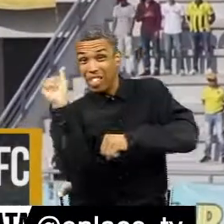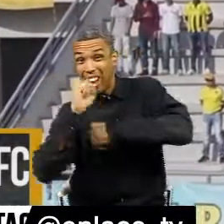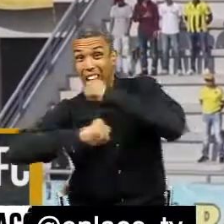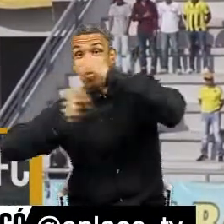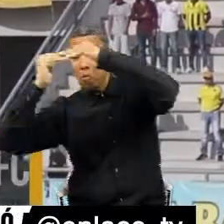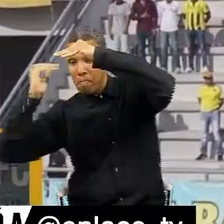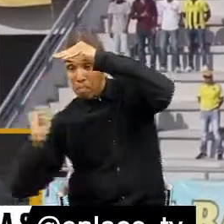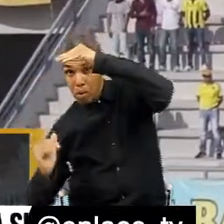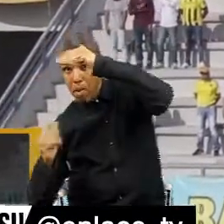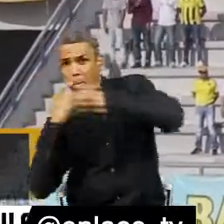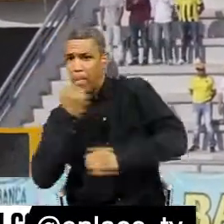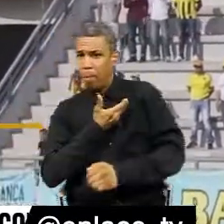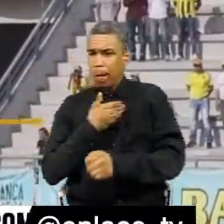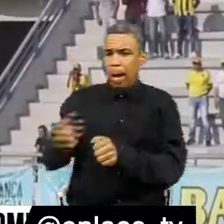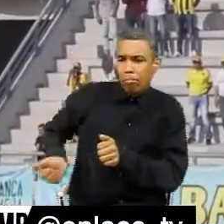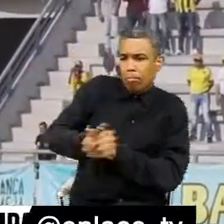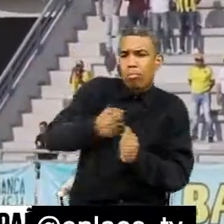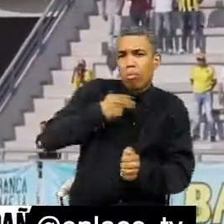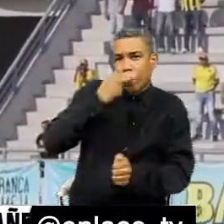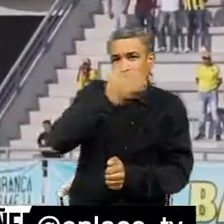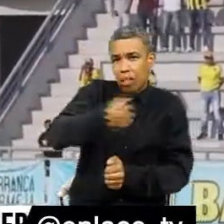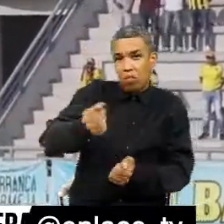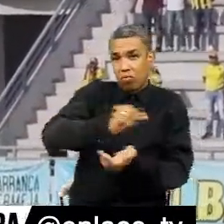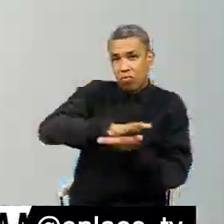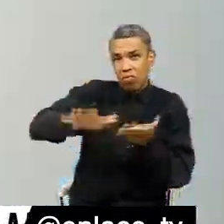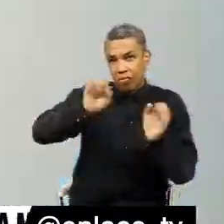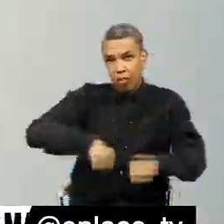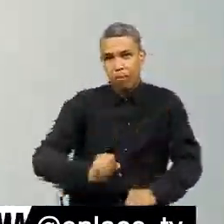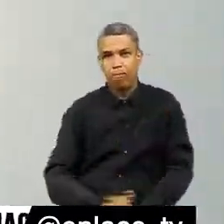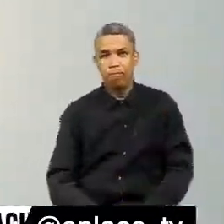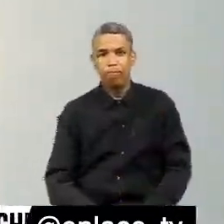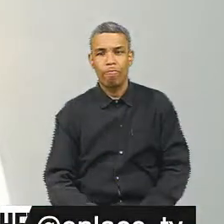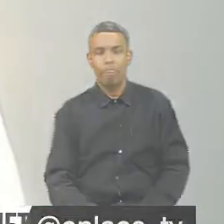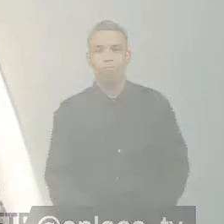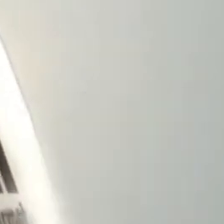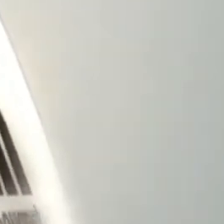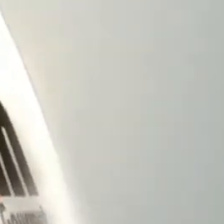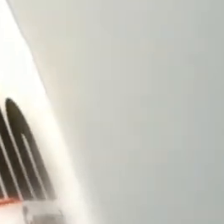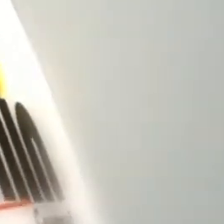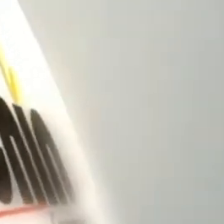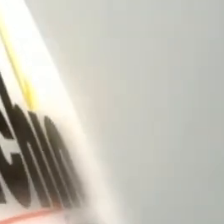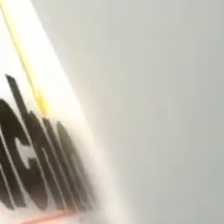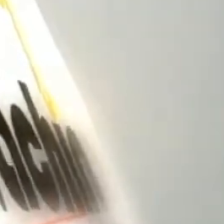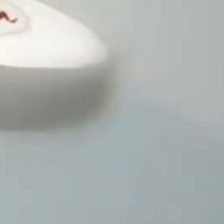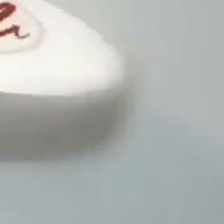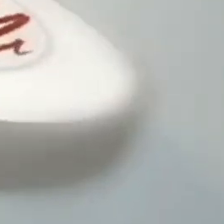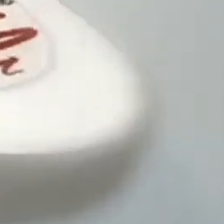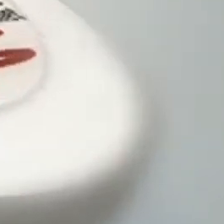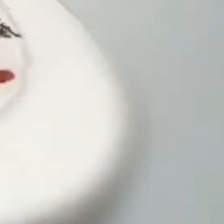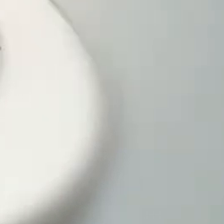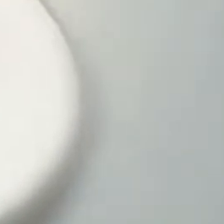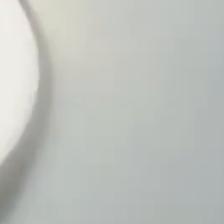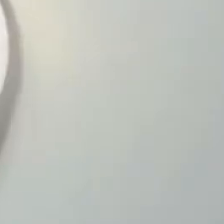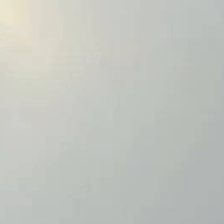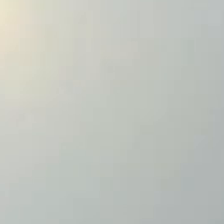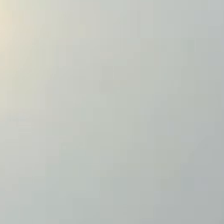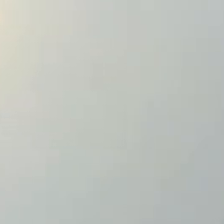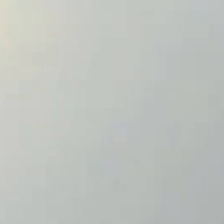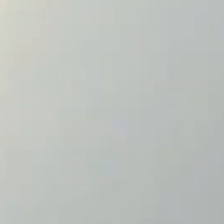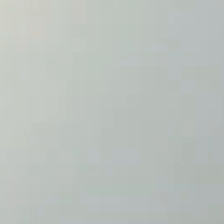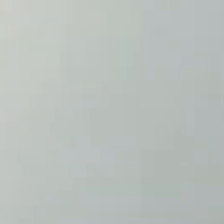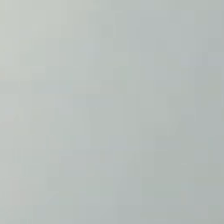identificación. No aplica para boletas de cortesía. Hasta aquí los deportes, con el patrocinio de Restaurante El